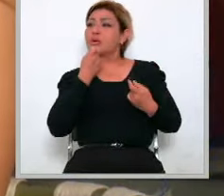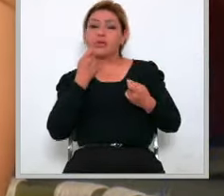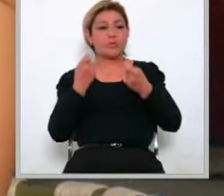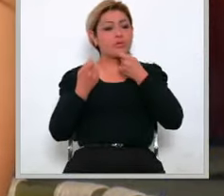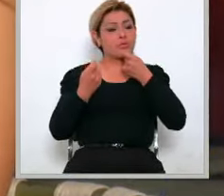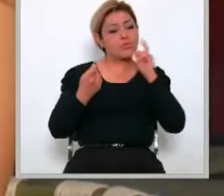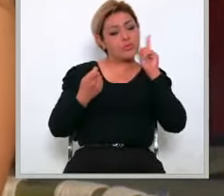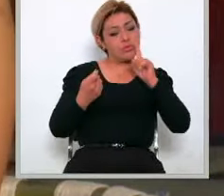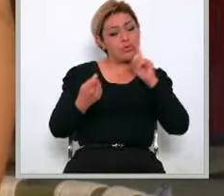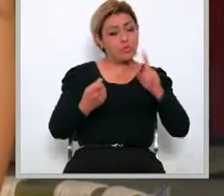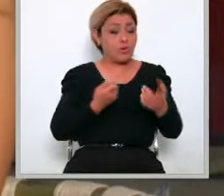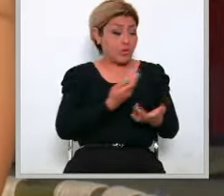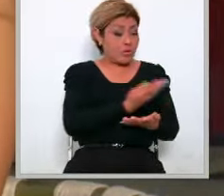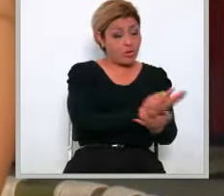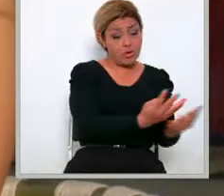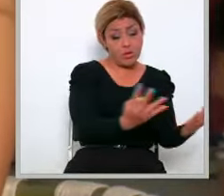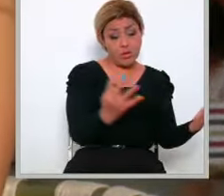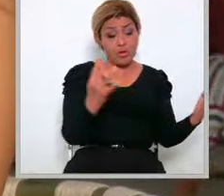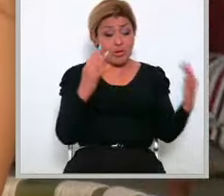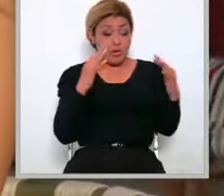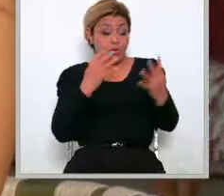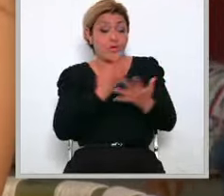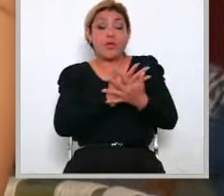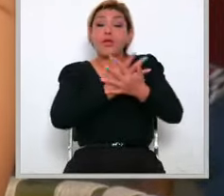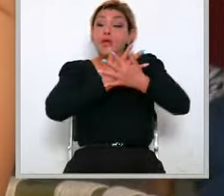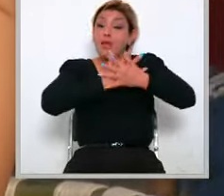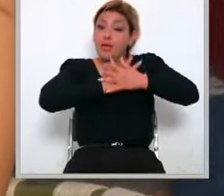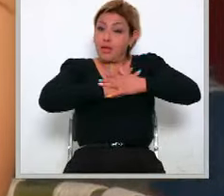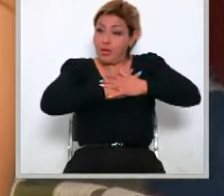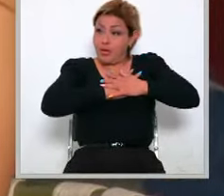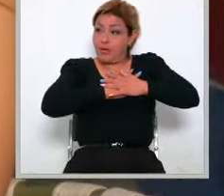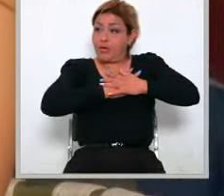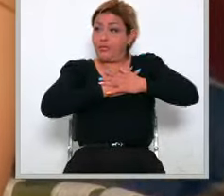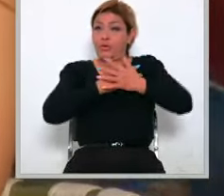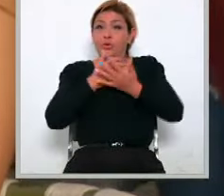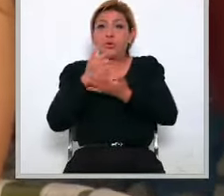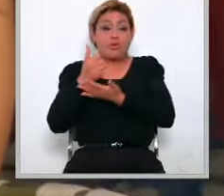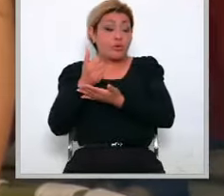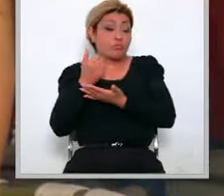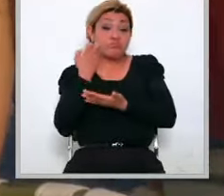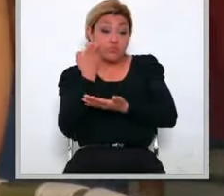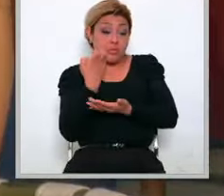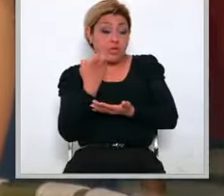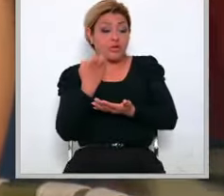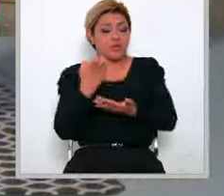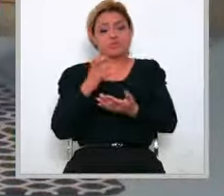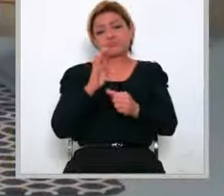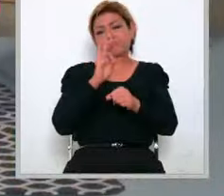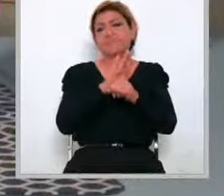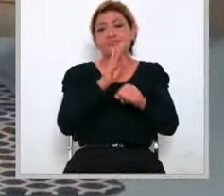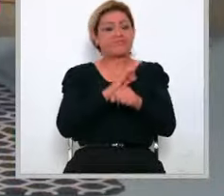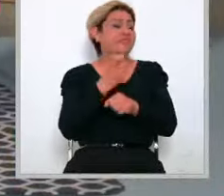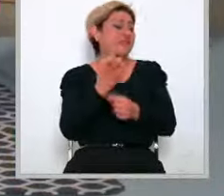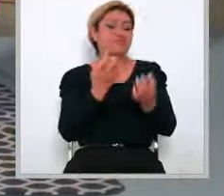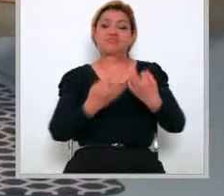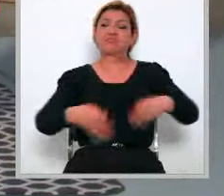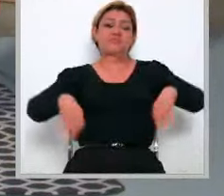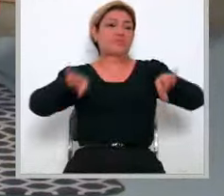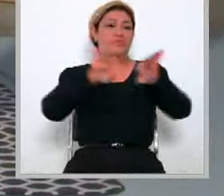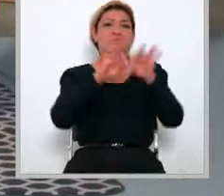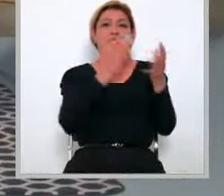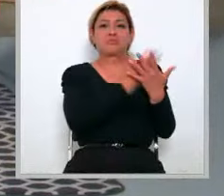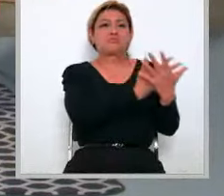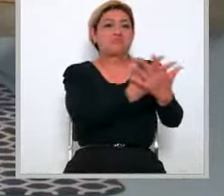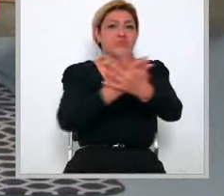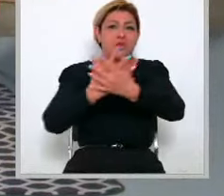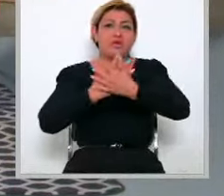tanto necesitamos. Más allá de todo lo demás, de lo físico y de lo económico, el derecho al amor es para mí es el más importante.